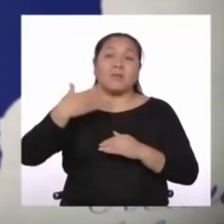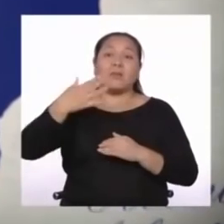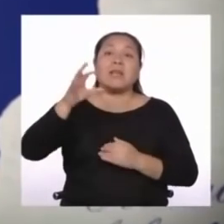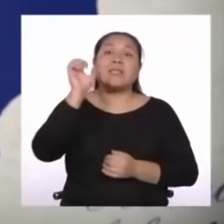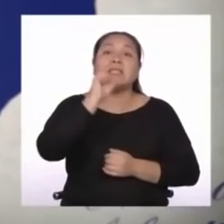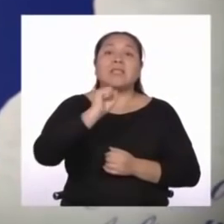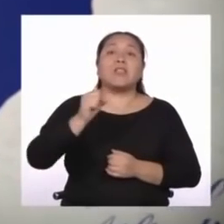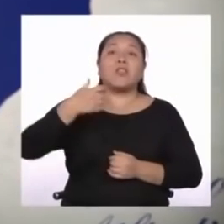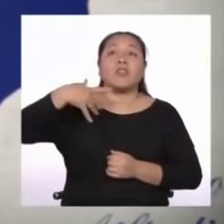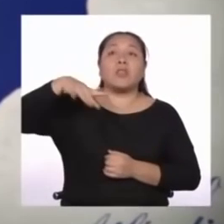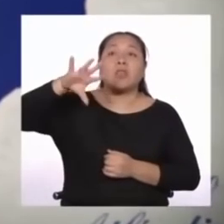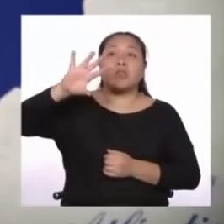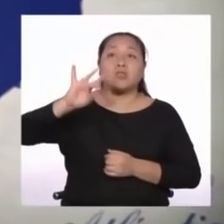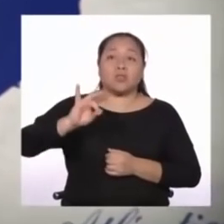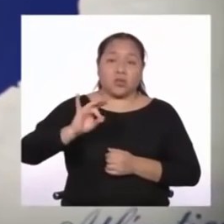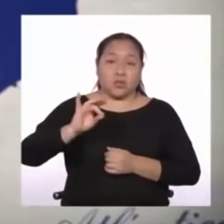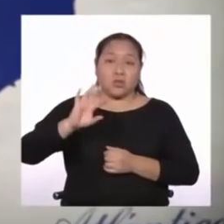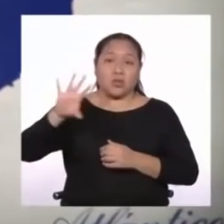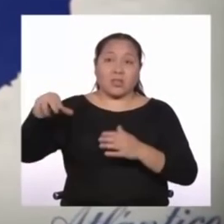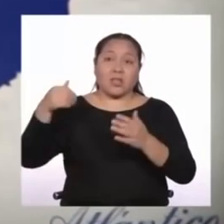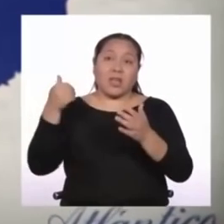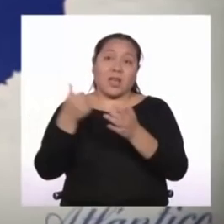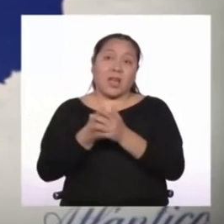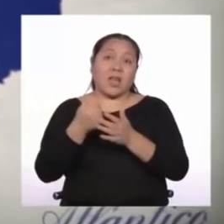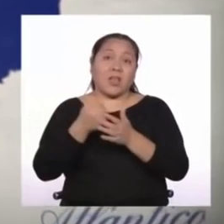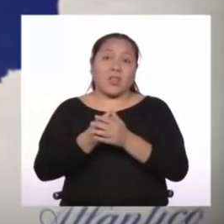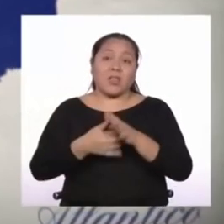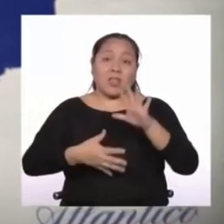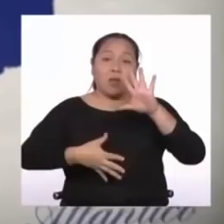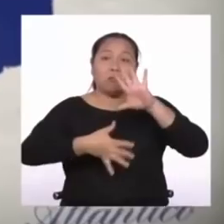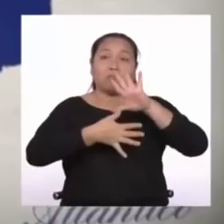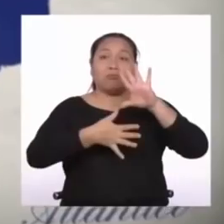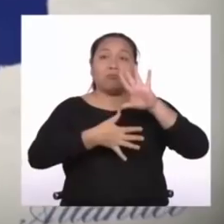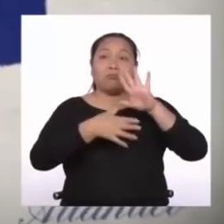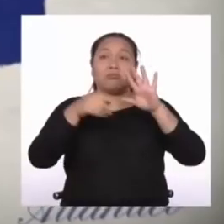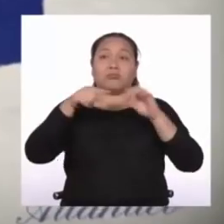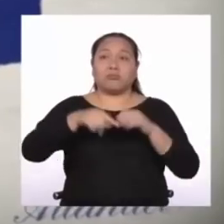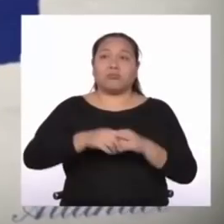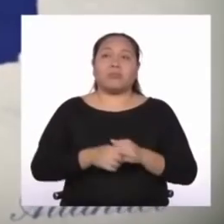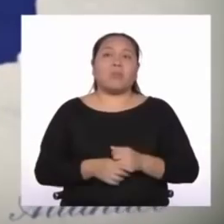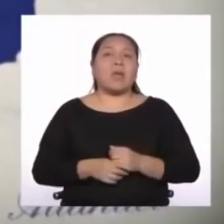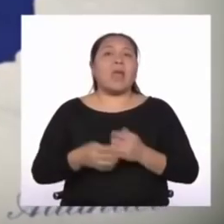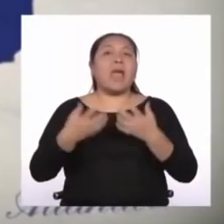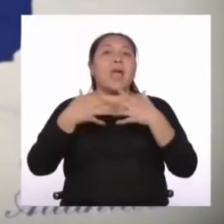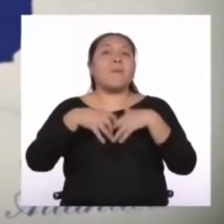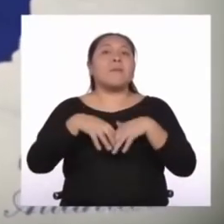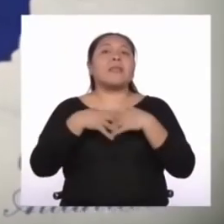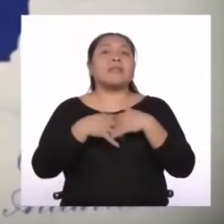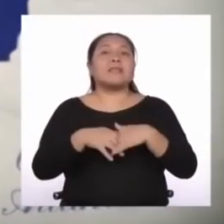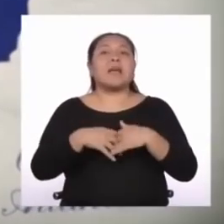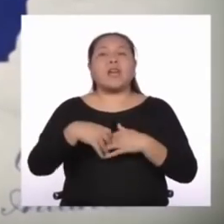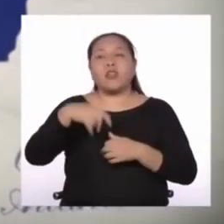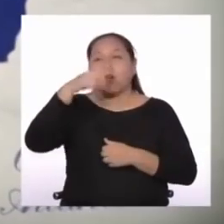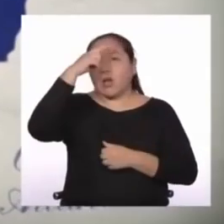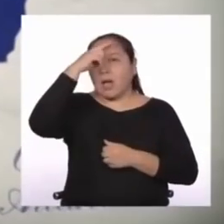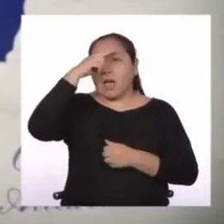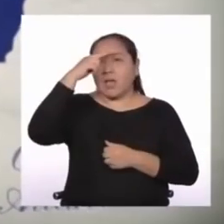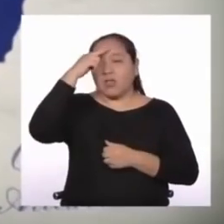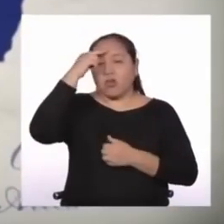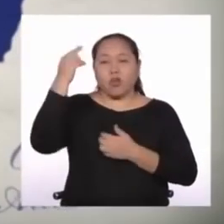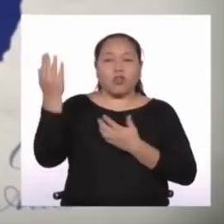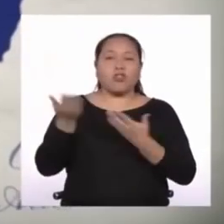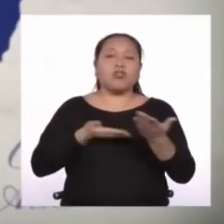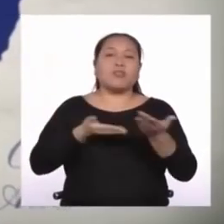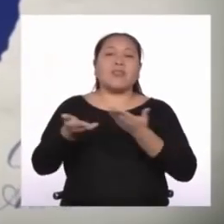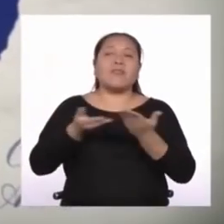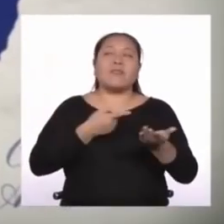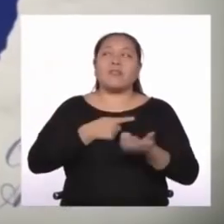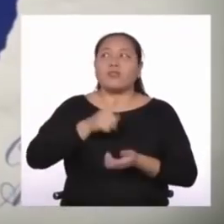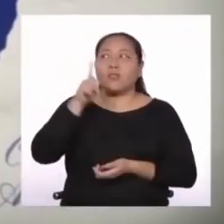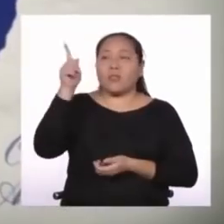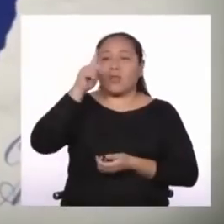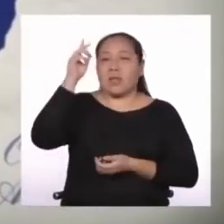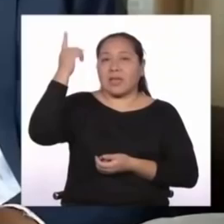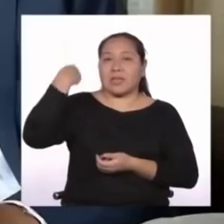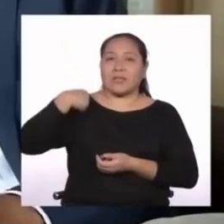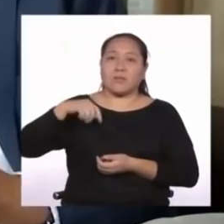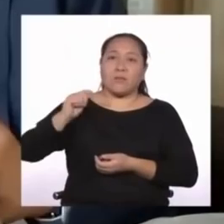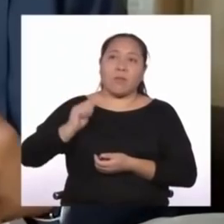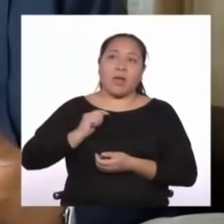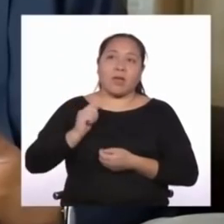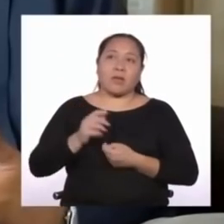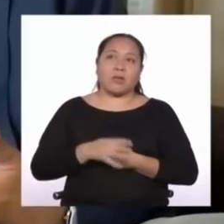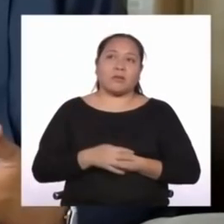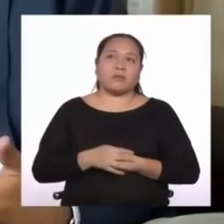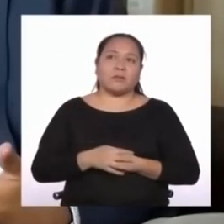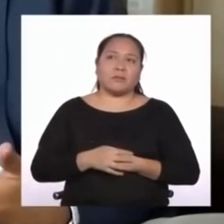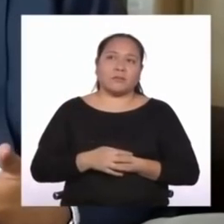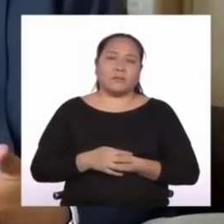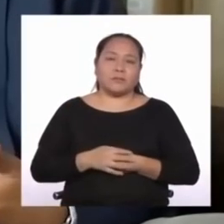XVIII, llegaron a América Hispana funcionarios irlandeses católicos al servicio de España. Durante